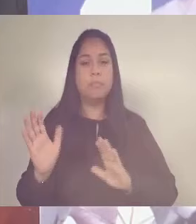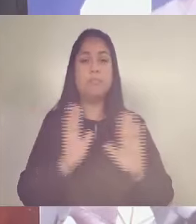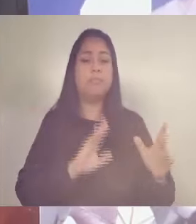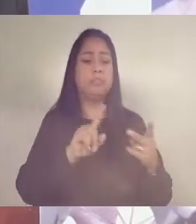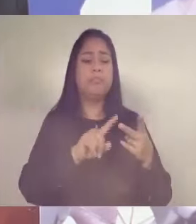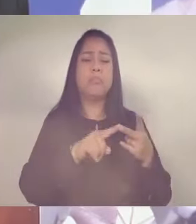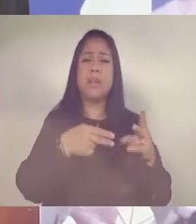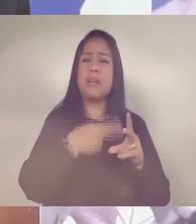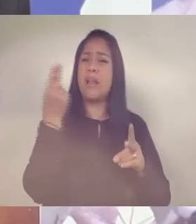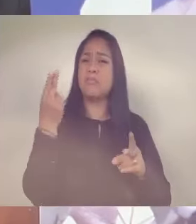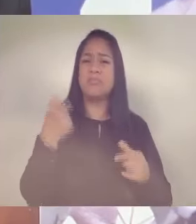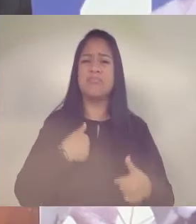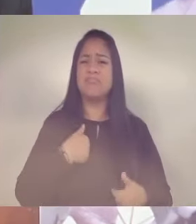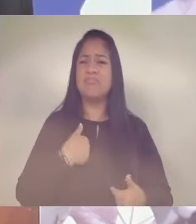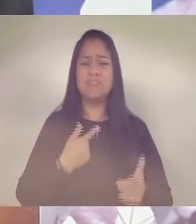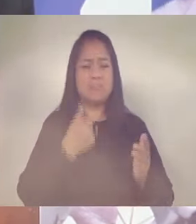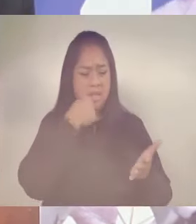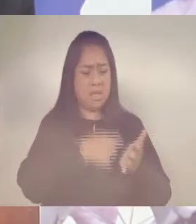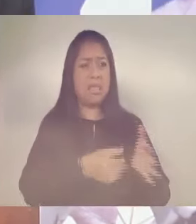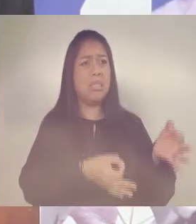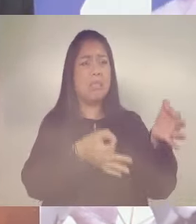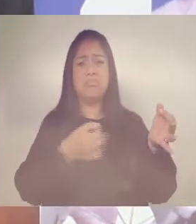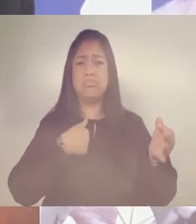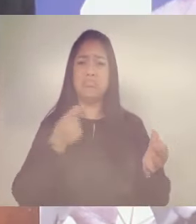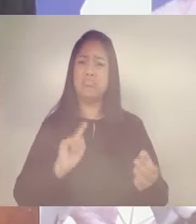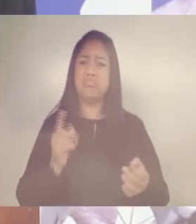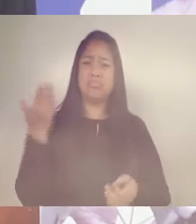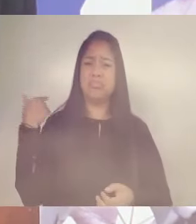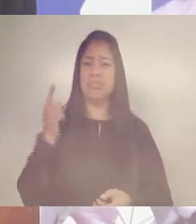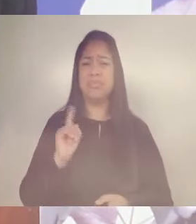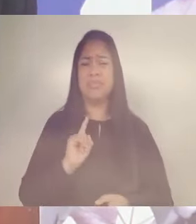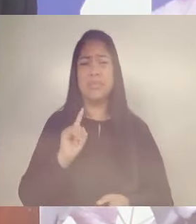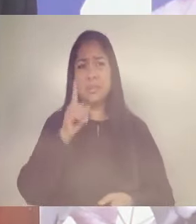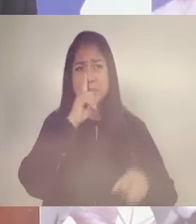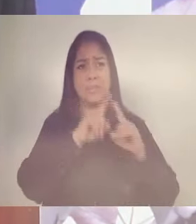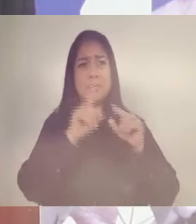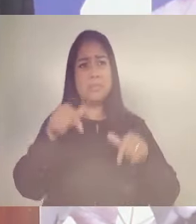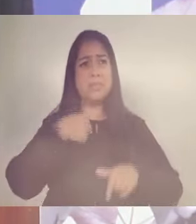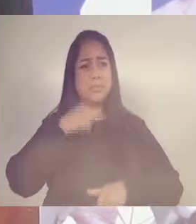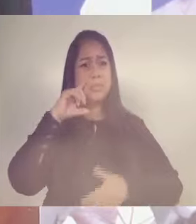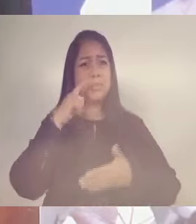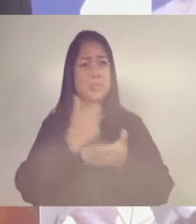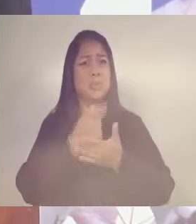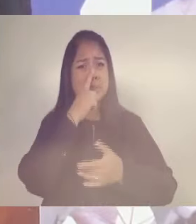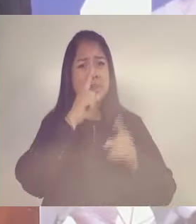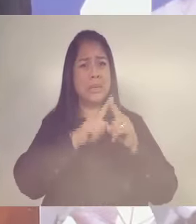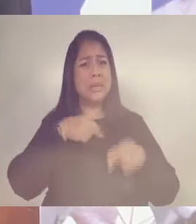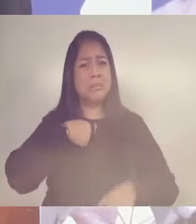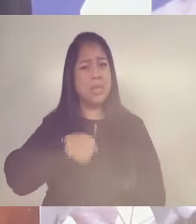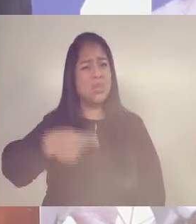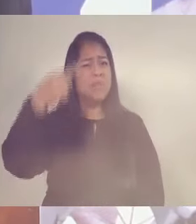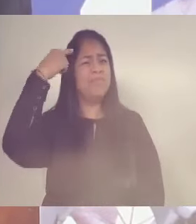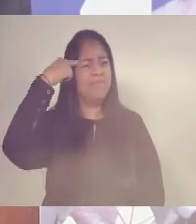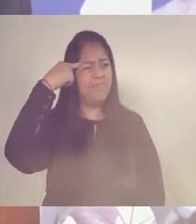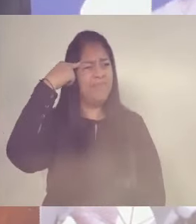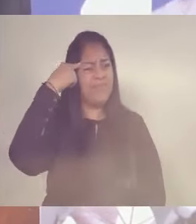renuncia, no he presentado mi renuncia en ningún momento, aunque yo creo que más o menos la considero cada 3 semanas, pero